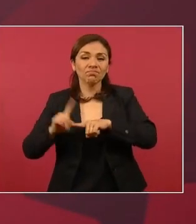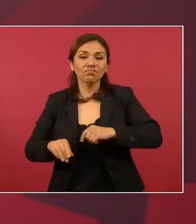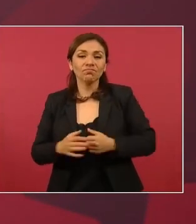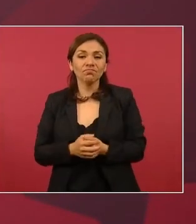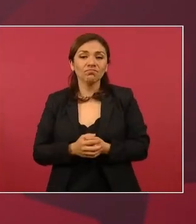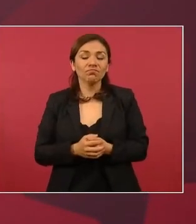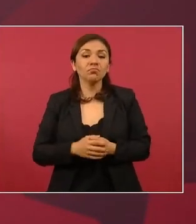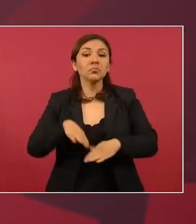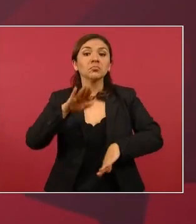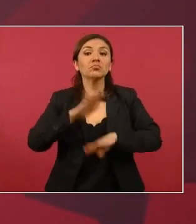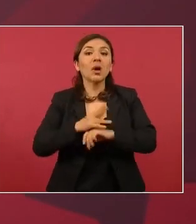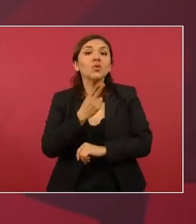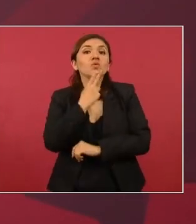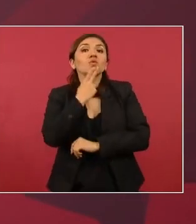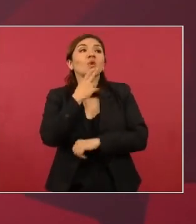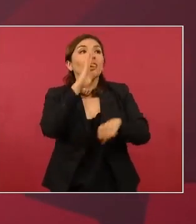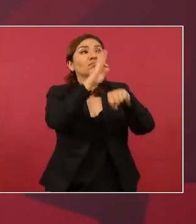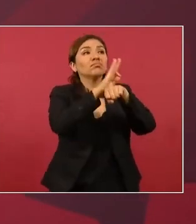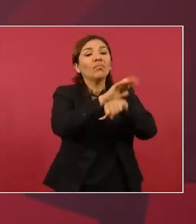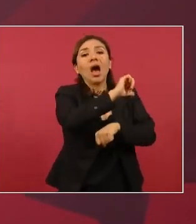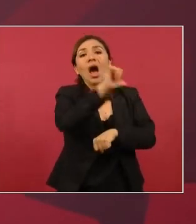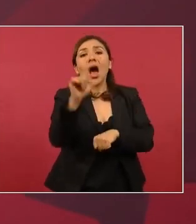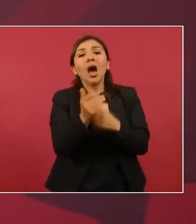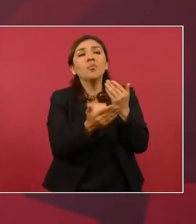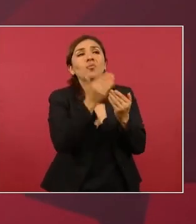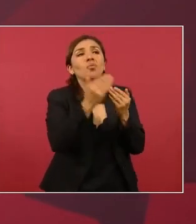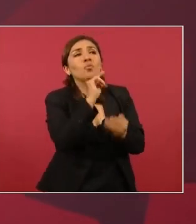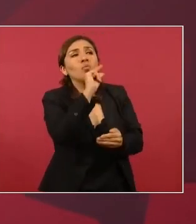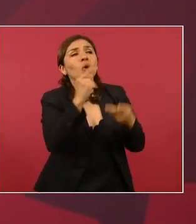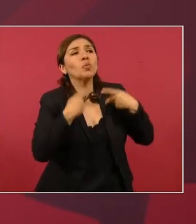los privilegios para las minorías.